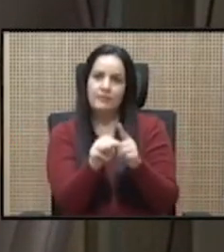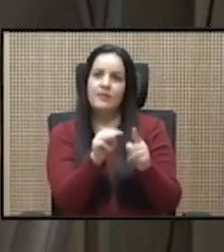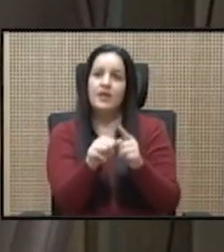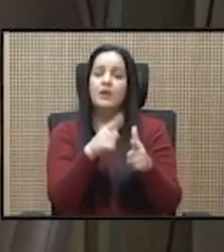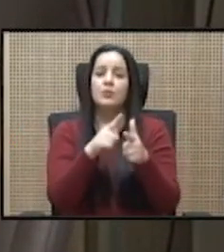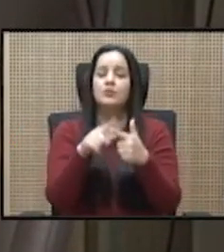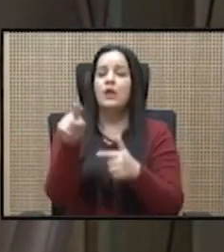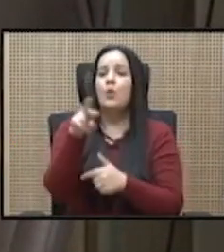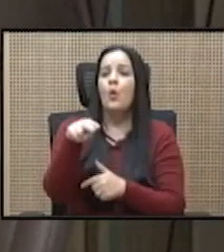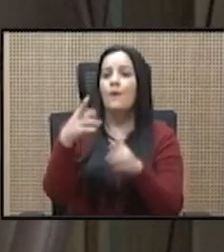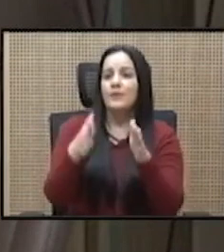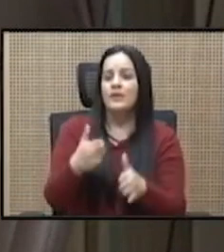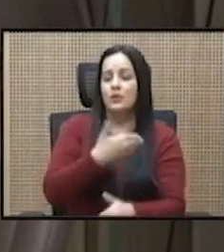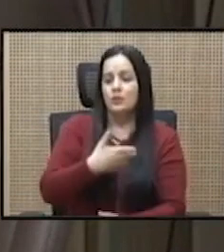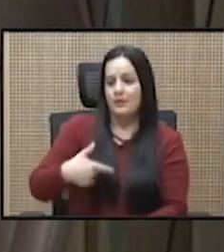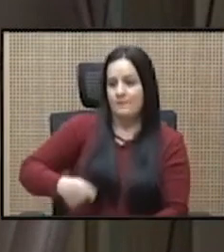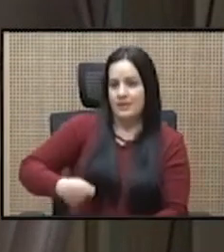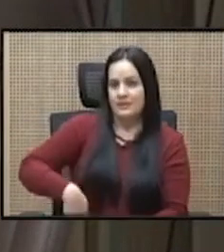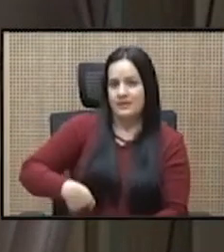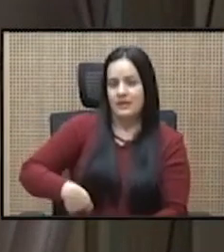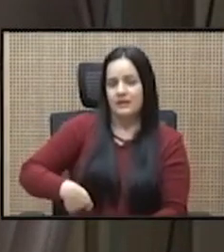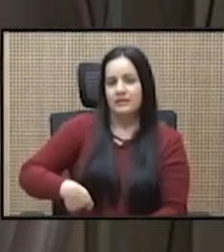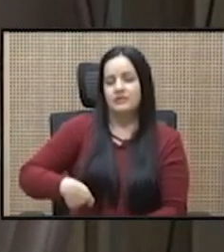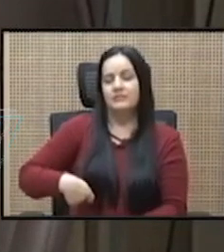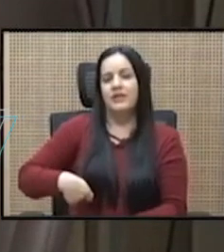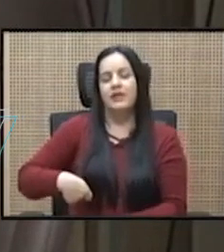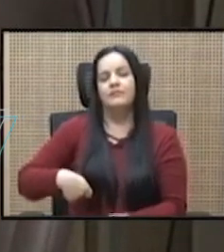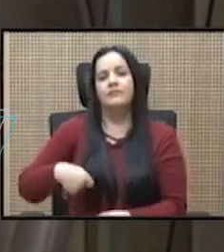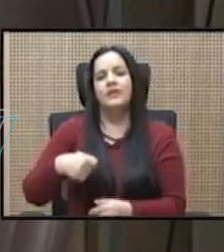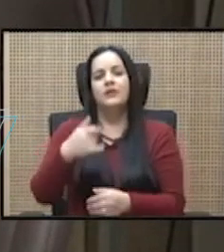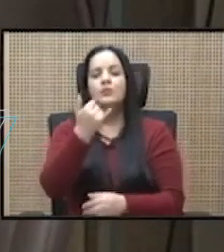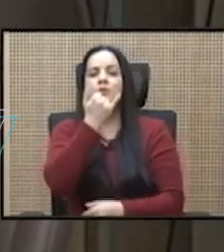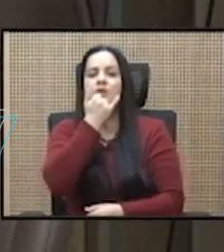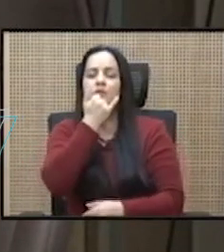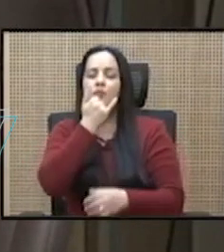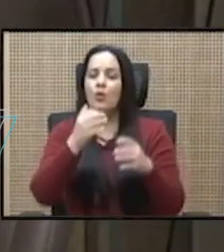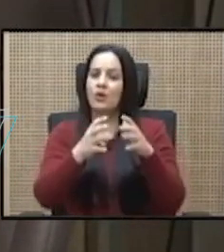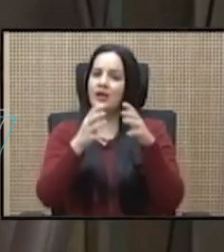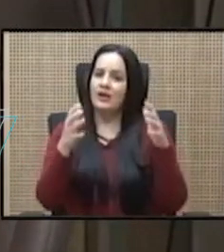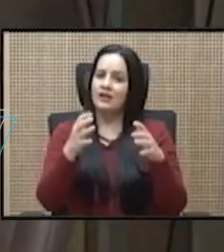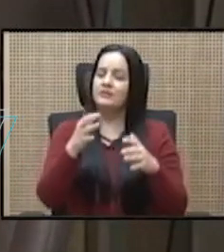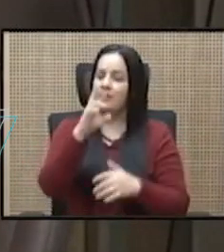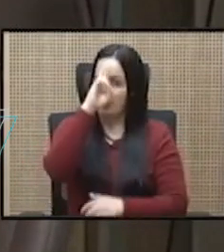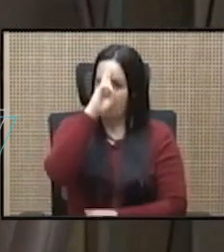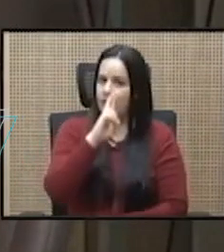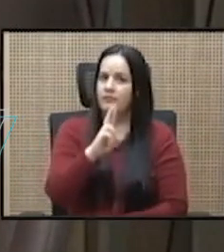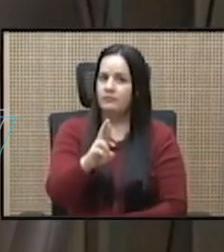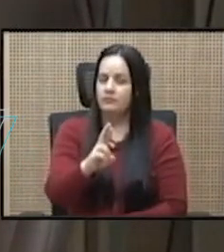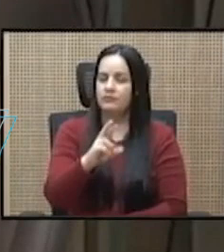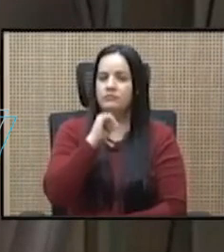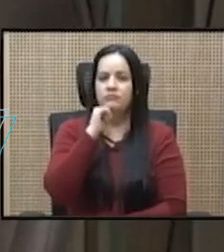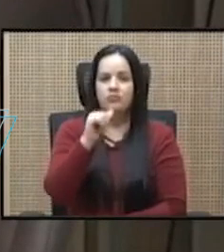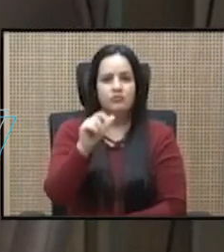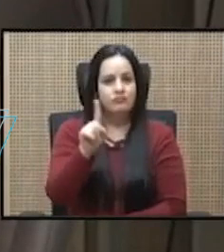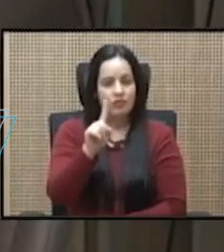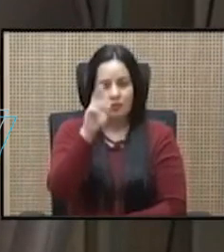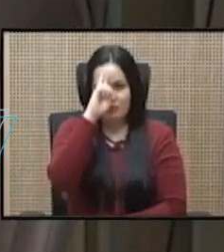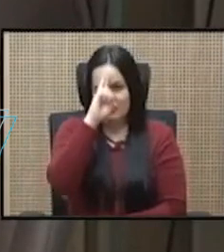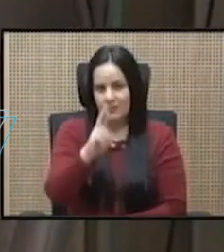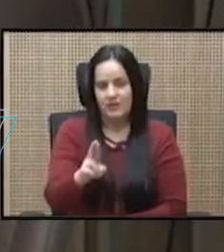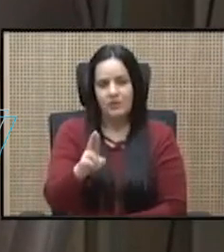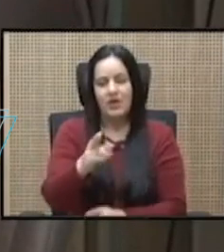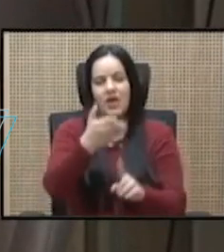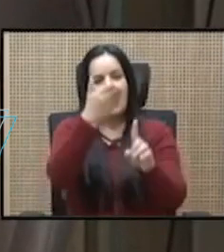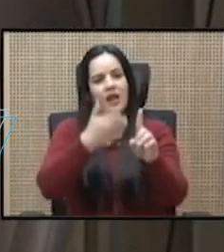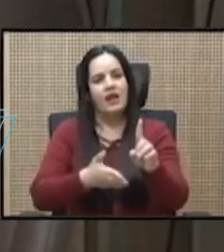compañeras diputados, es un gran error de irrespeto a la investidura de la presidencia de la República, no importa quién la